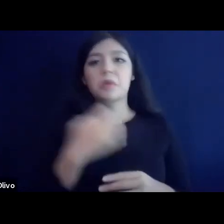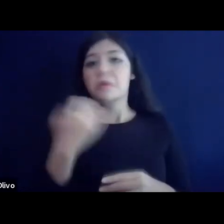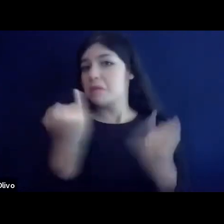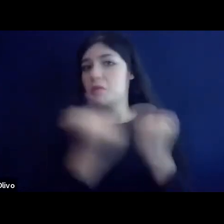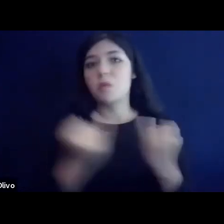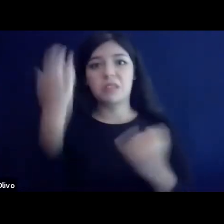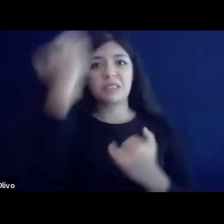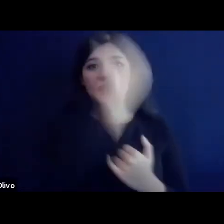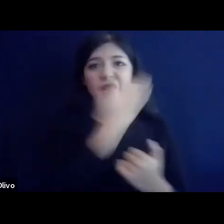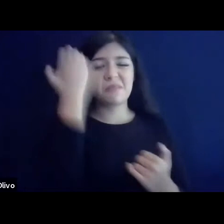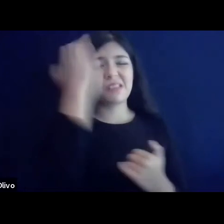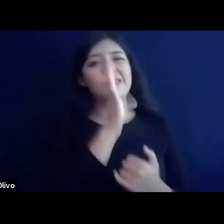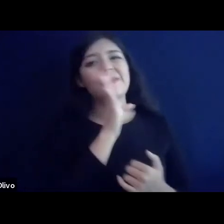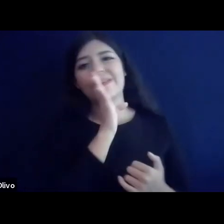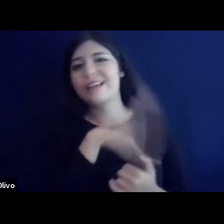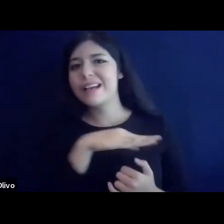empecé